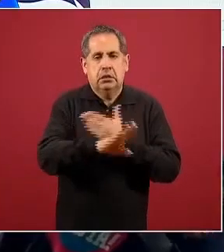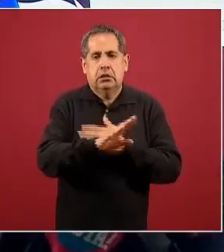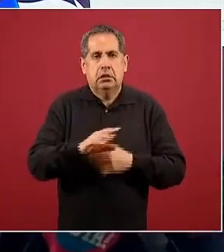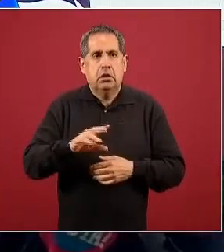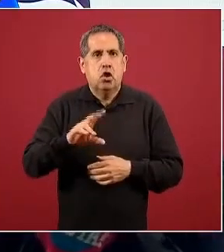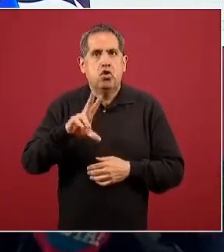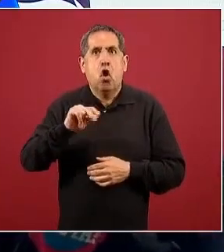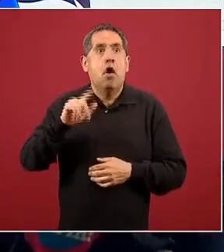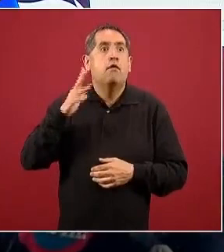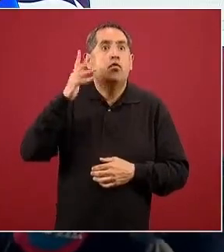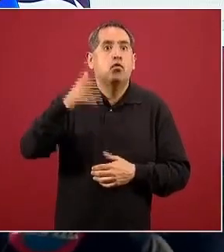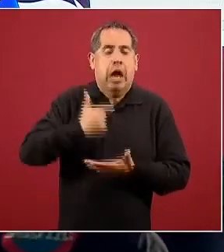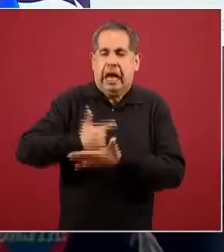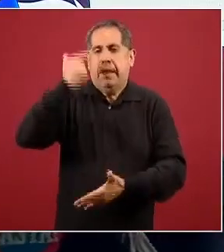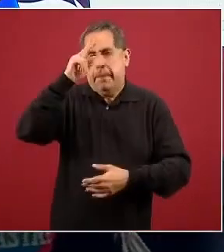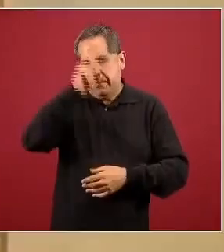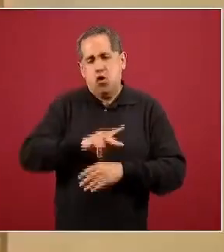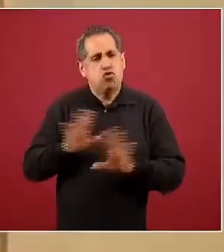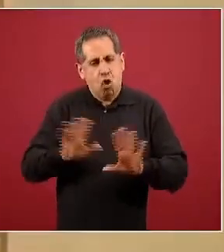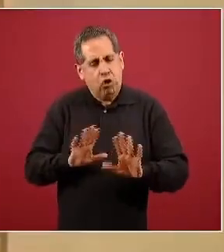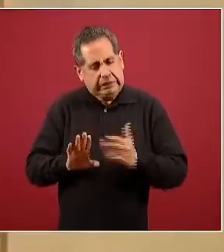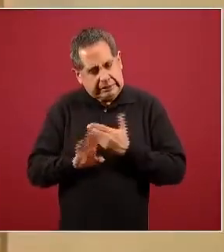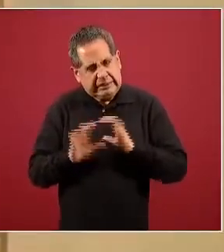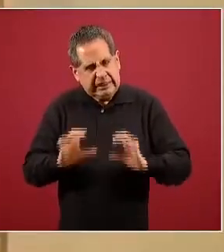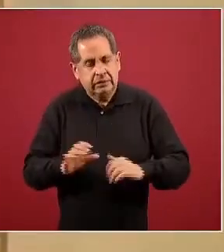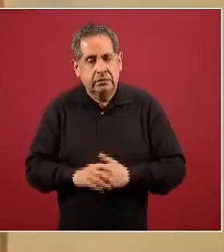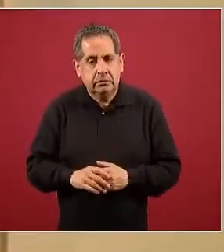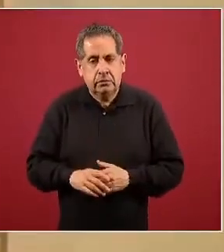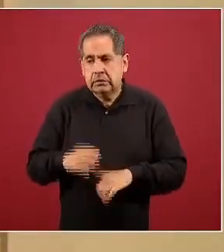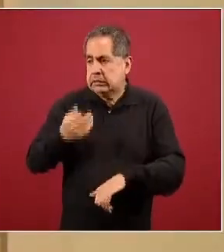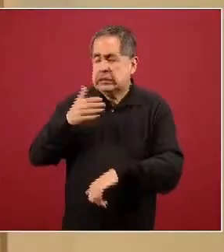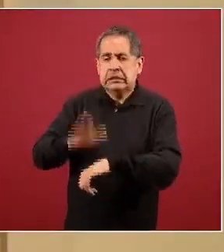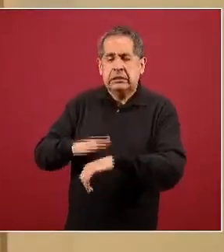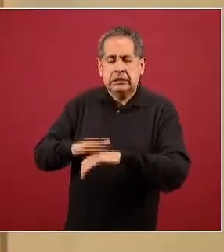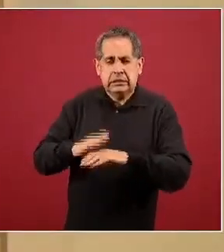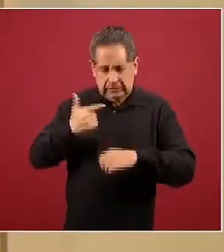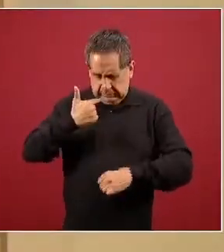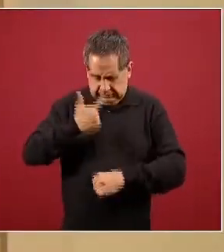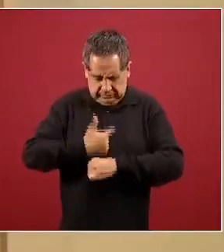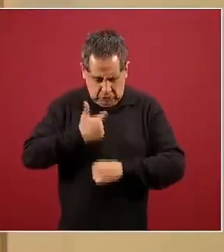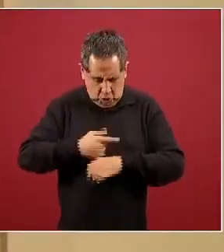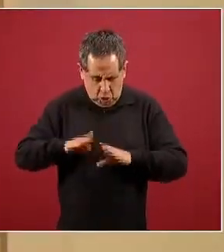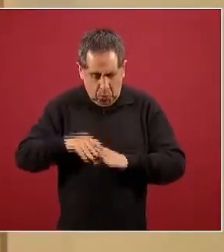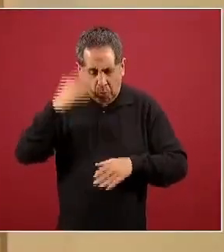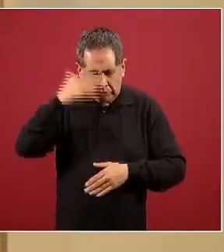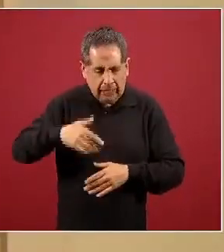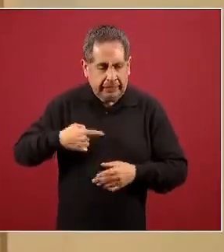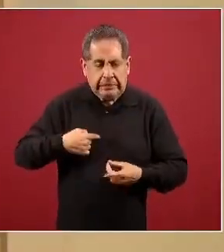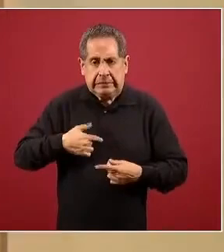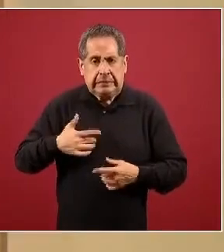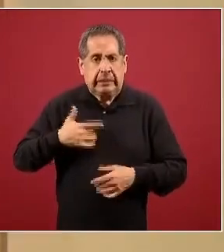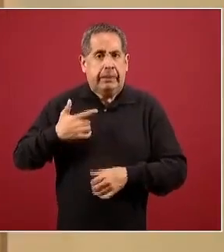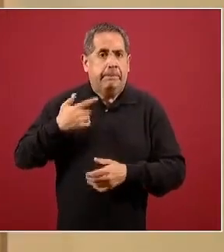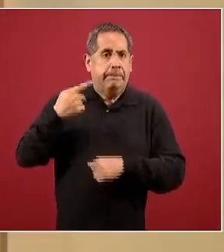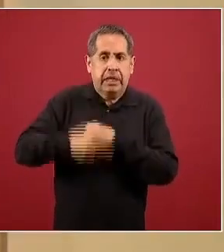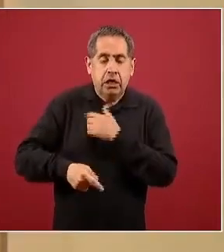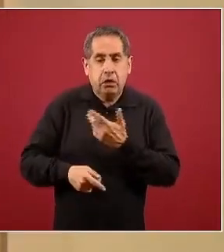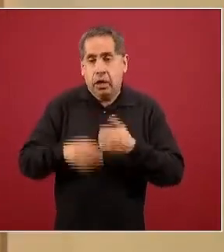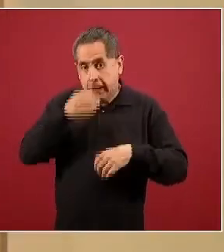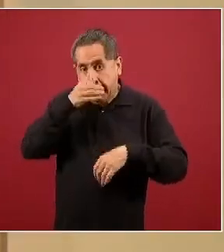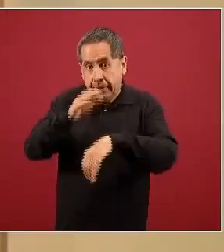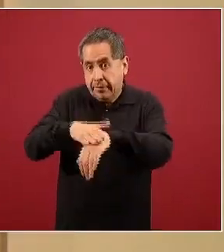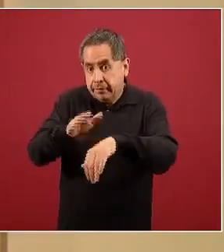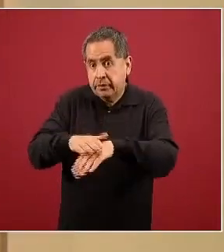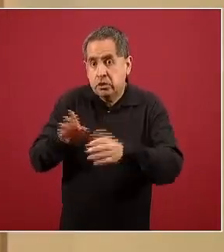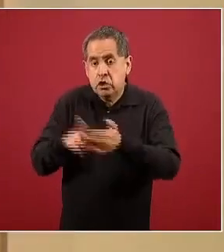un cuadro grave. Y hay que recordar los signos de alerta, estos son los más importantes. De esto hablamos cuando decimos